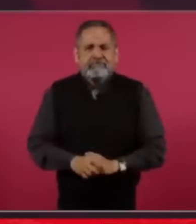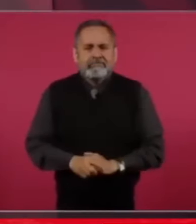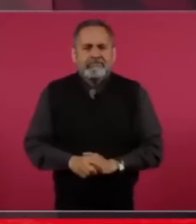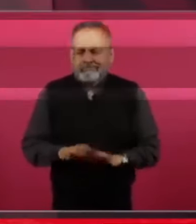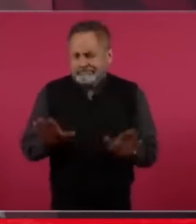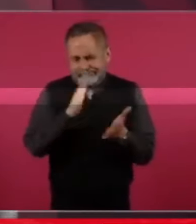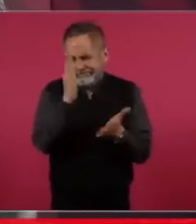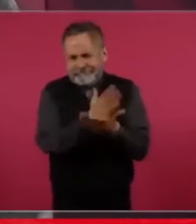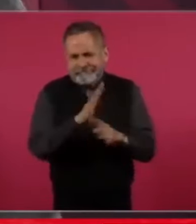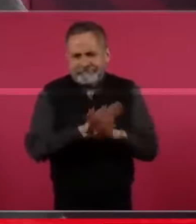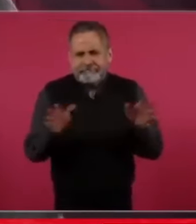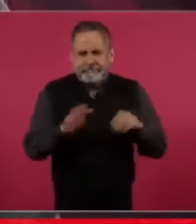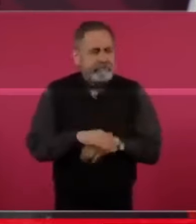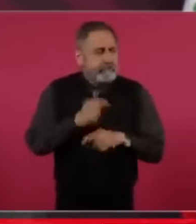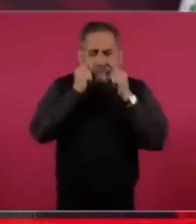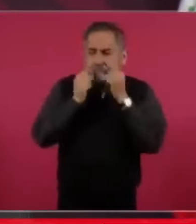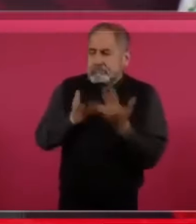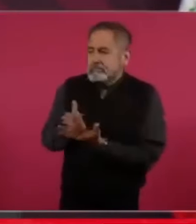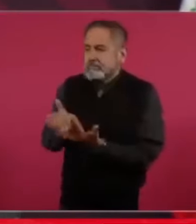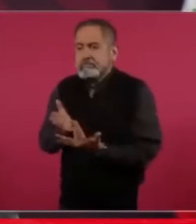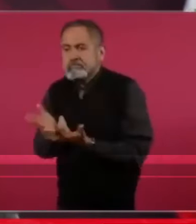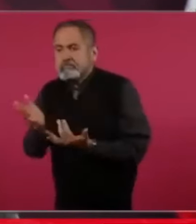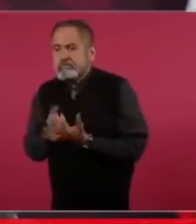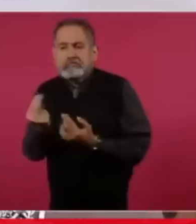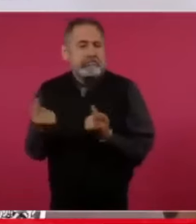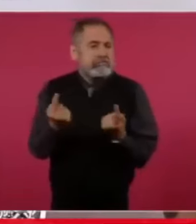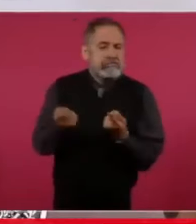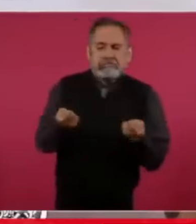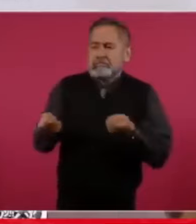ya basta con el intervencionismo.